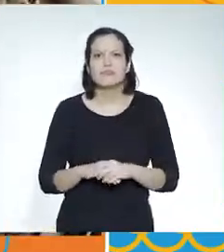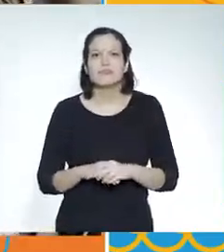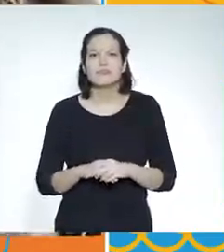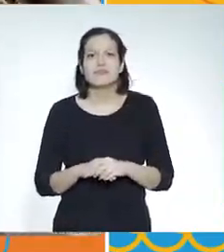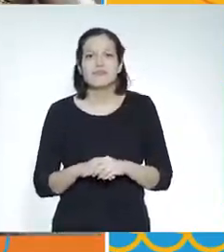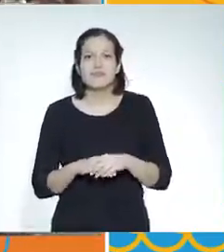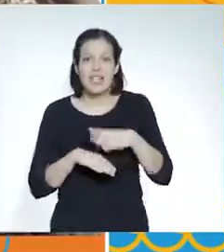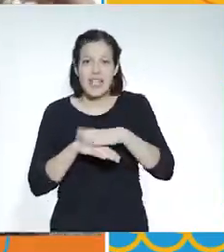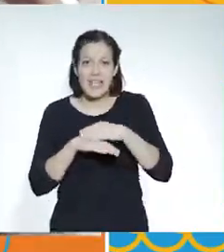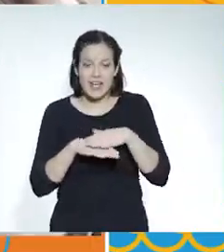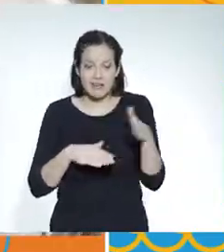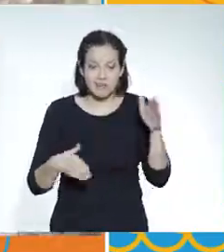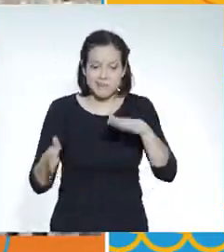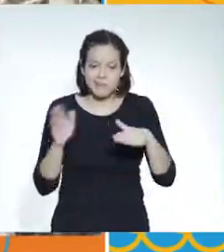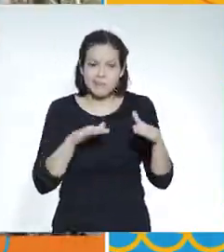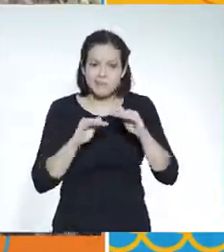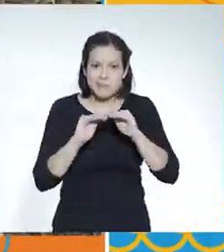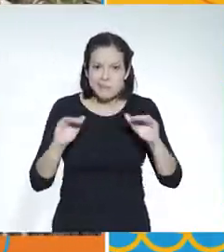Bien. Se tapa